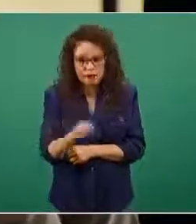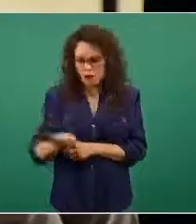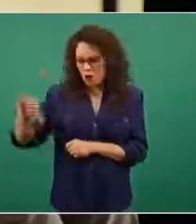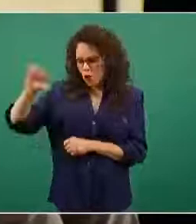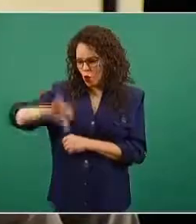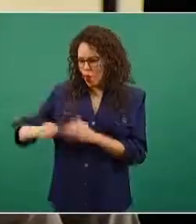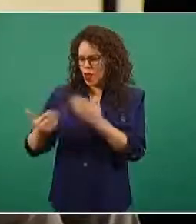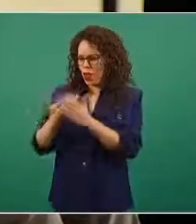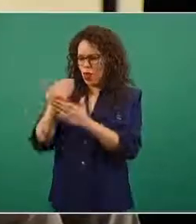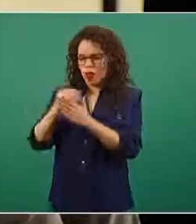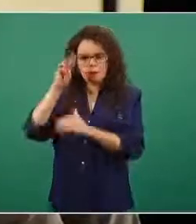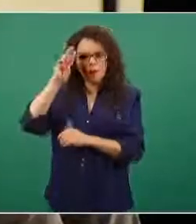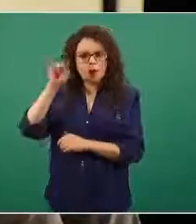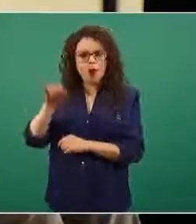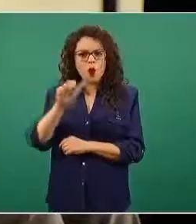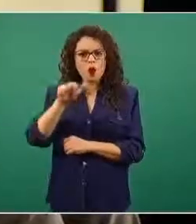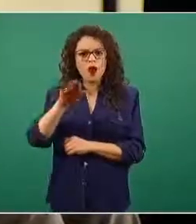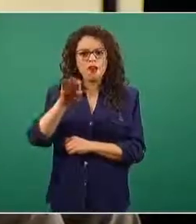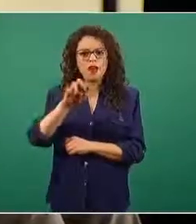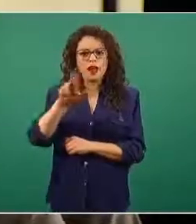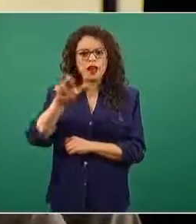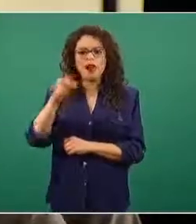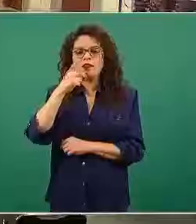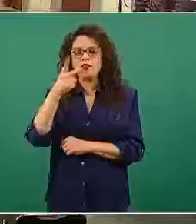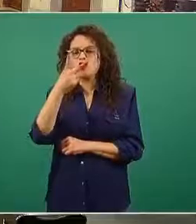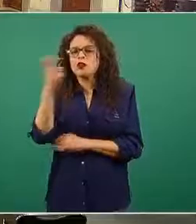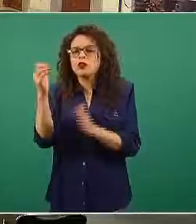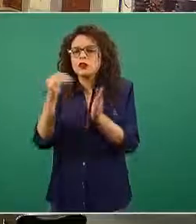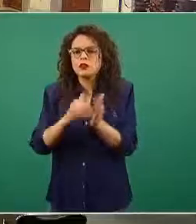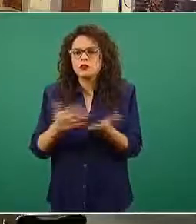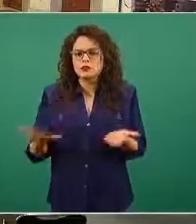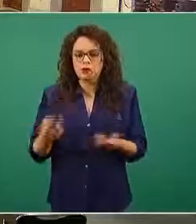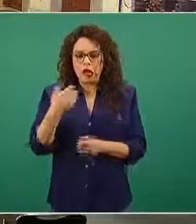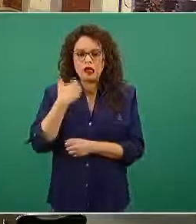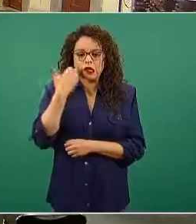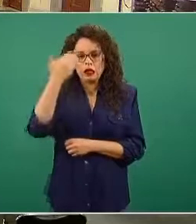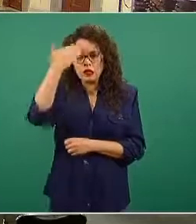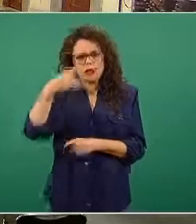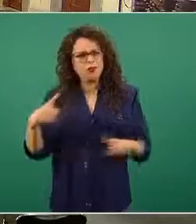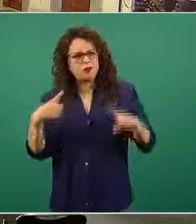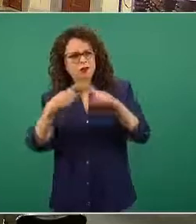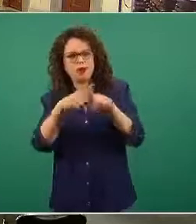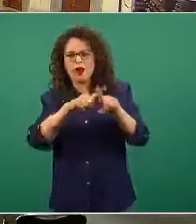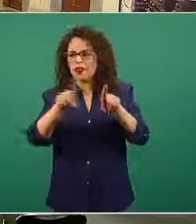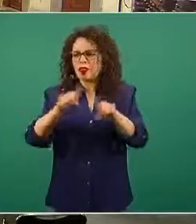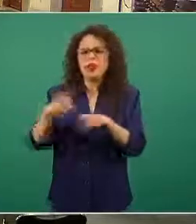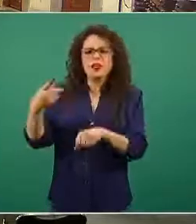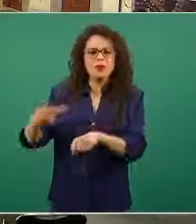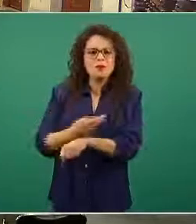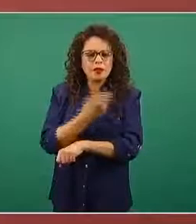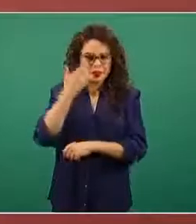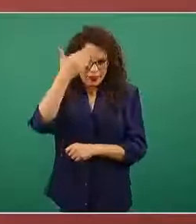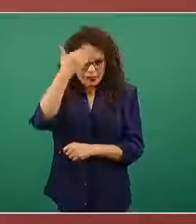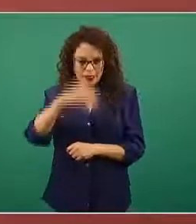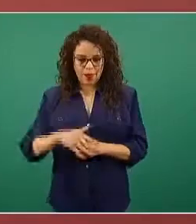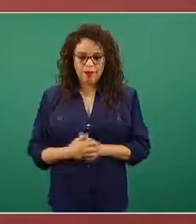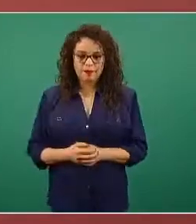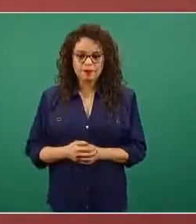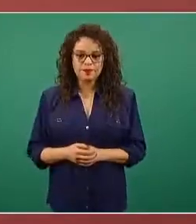de 200,000. ¿Ahí qué sucedió, doctor? Gracias. Ahí hay dos